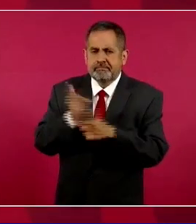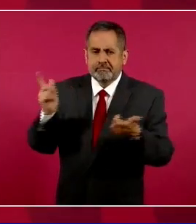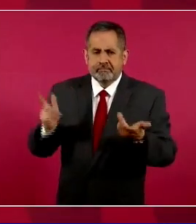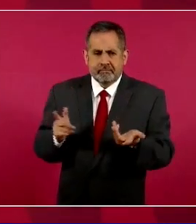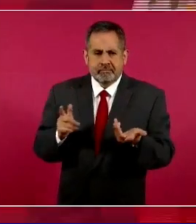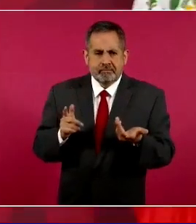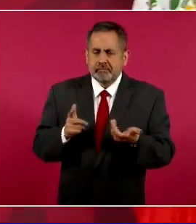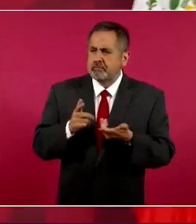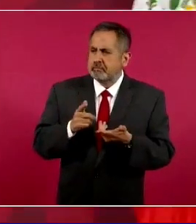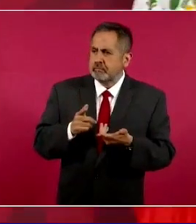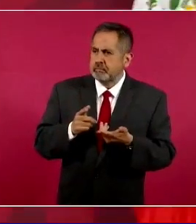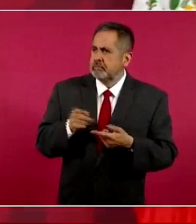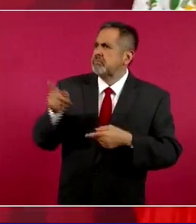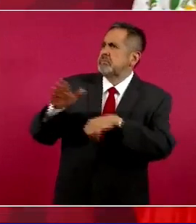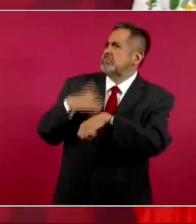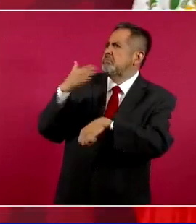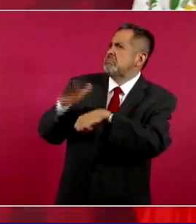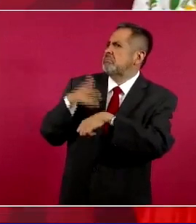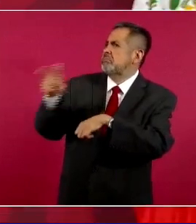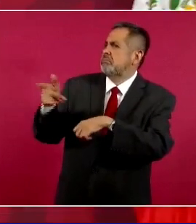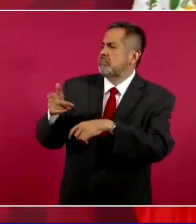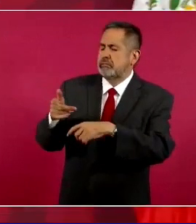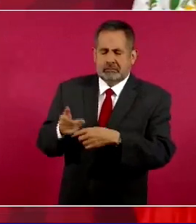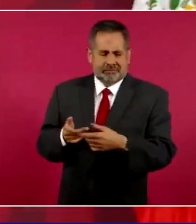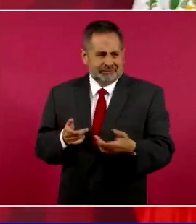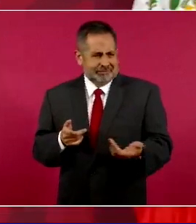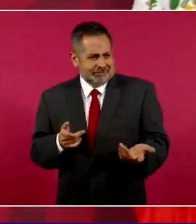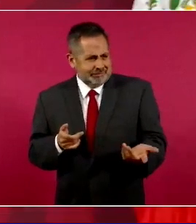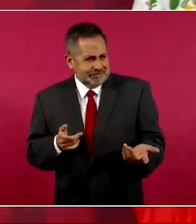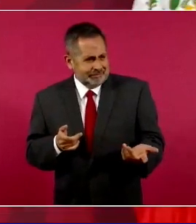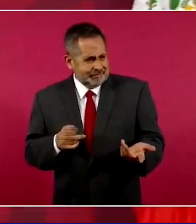de prensa, la libertad de expresión.